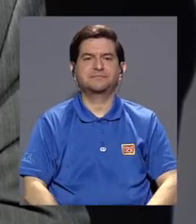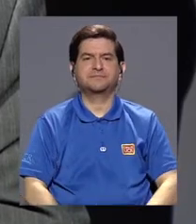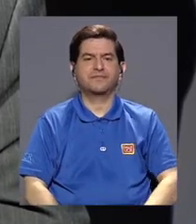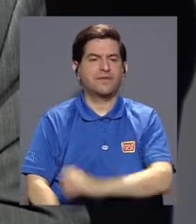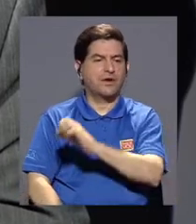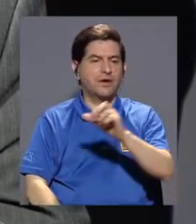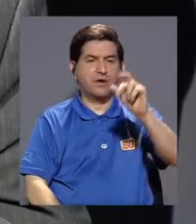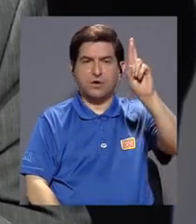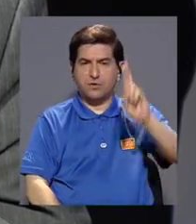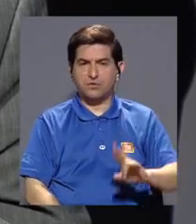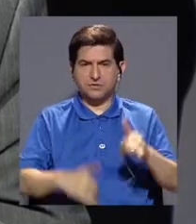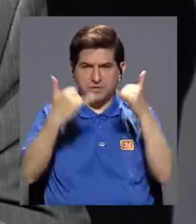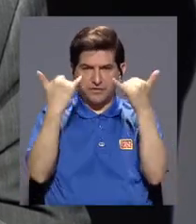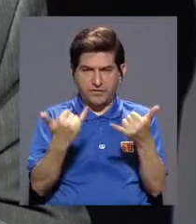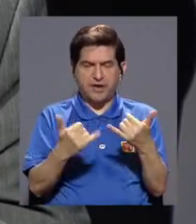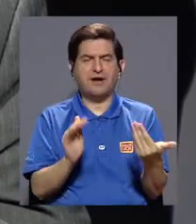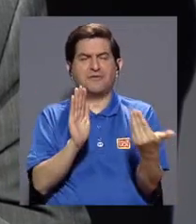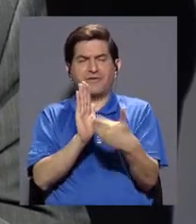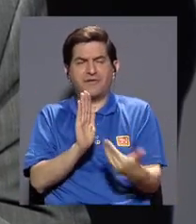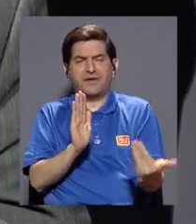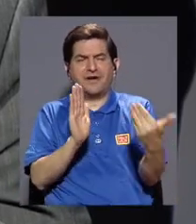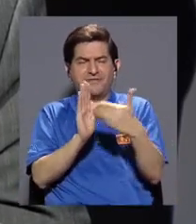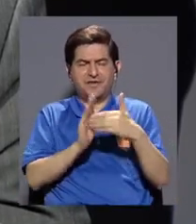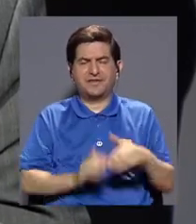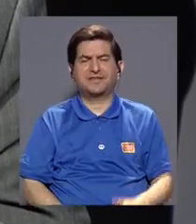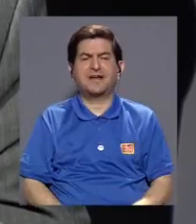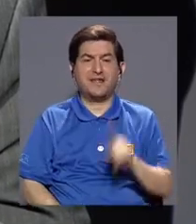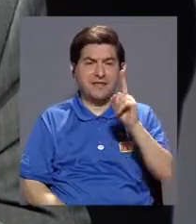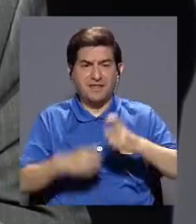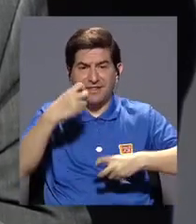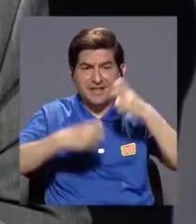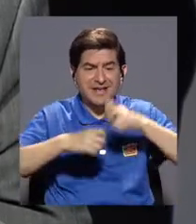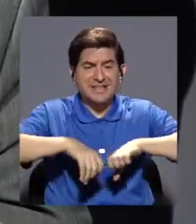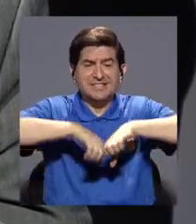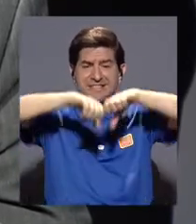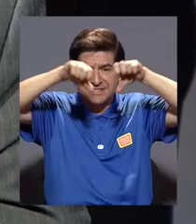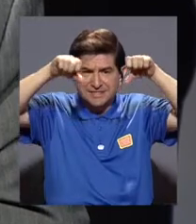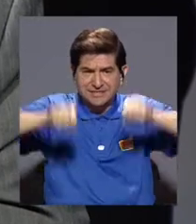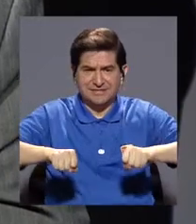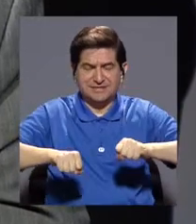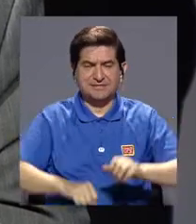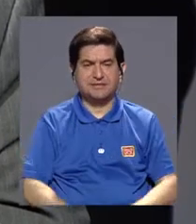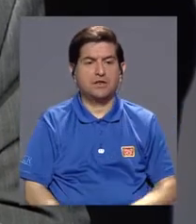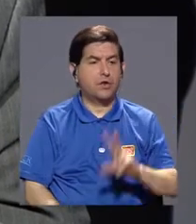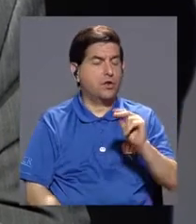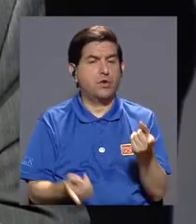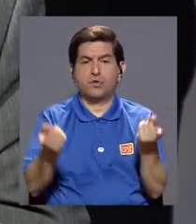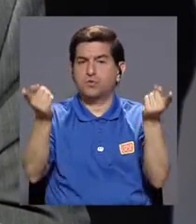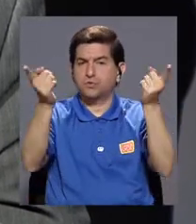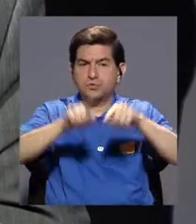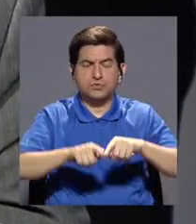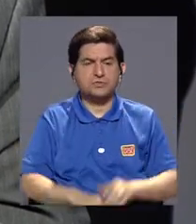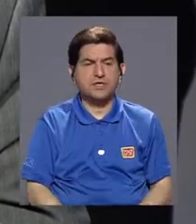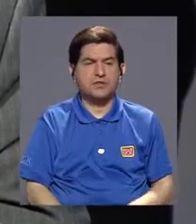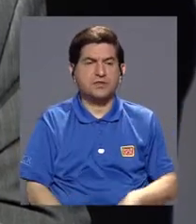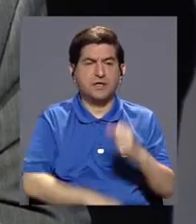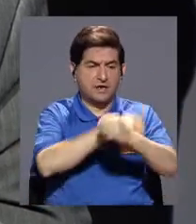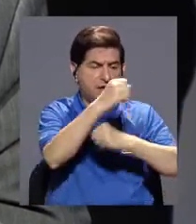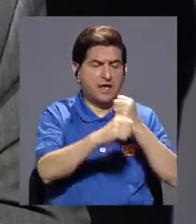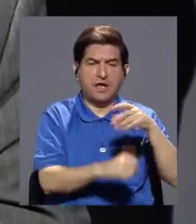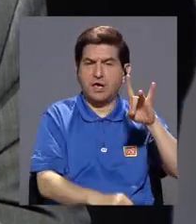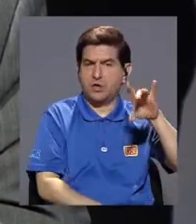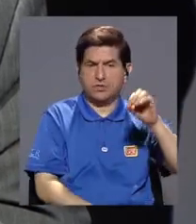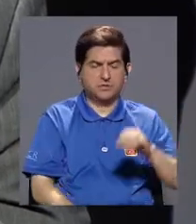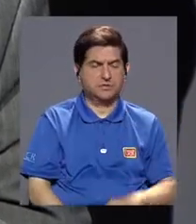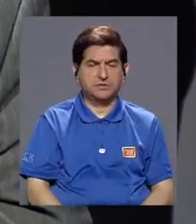Costa Rica está padeciendo hoy una crisis sistémica, algo que no ocurría en los 80s. En